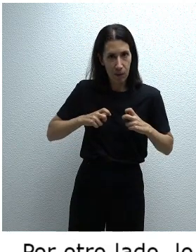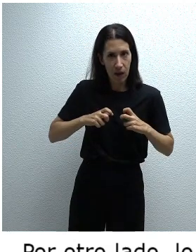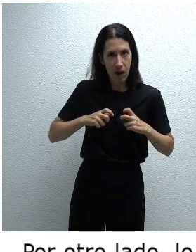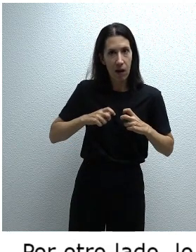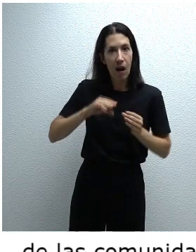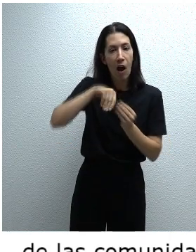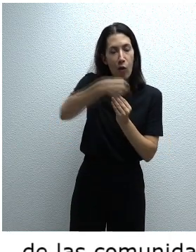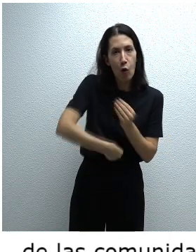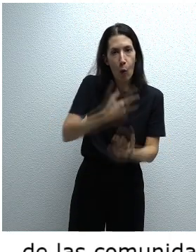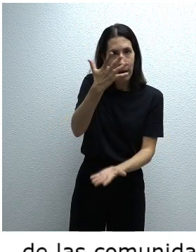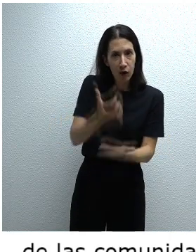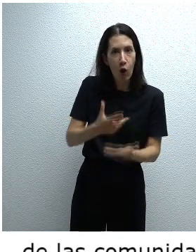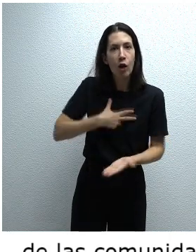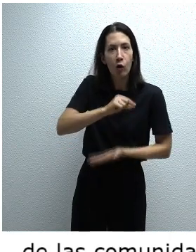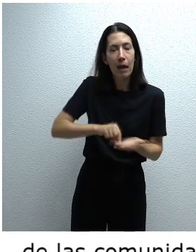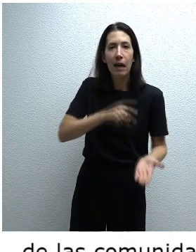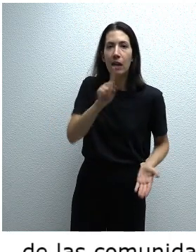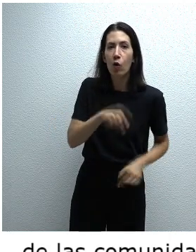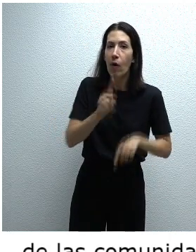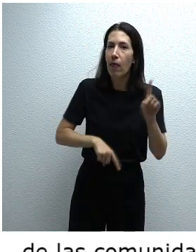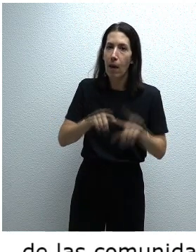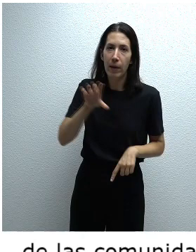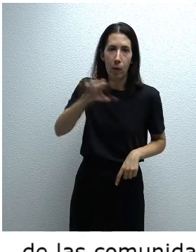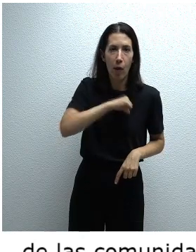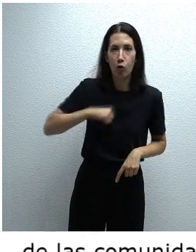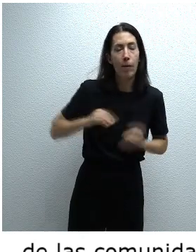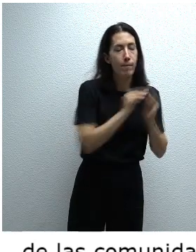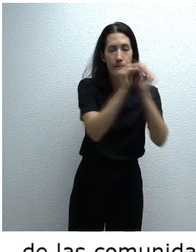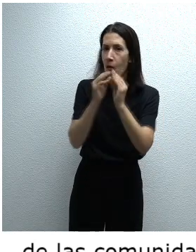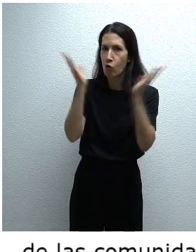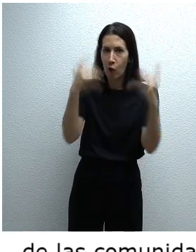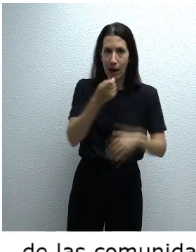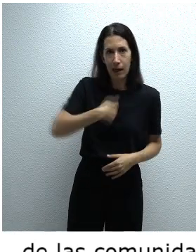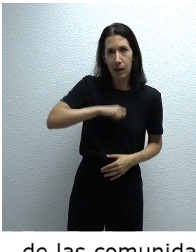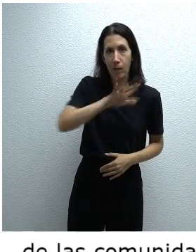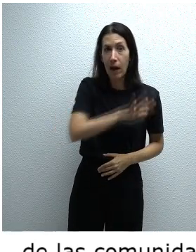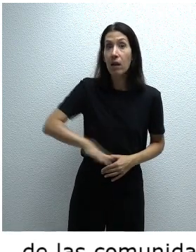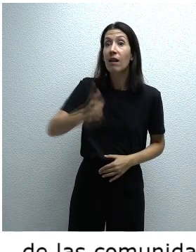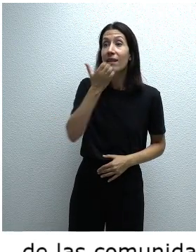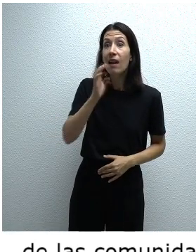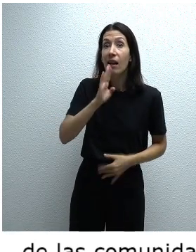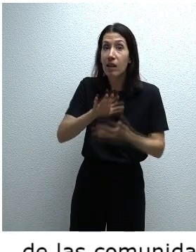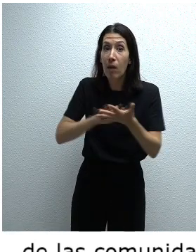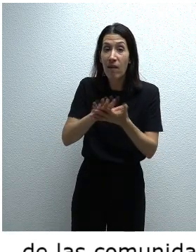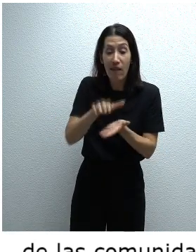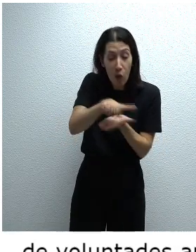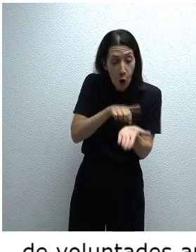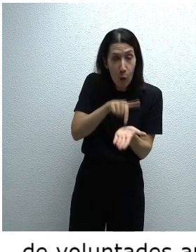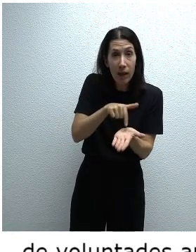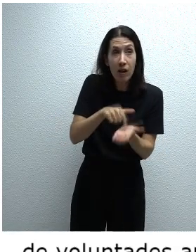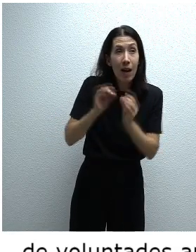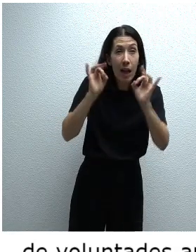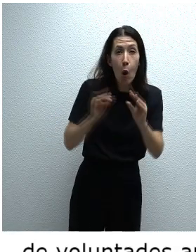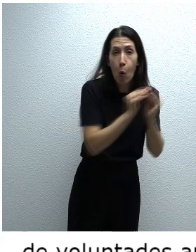al documento notarial o no. En cualquier caso, si me dice que está tan estandarizado, pues yo creo o no